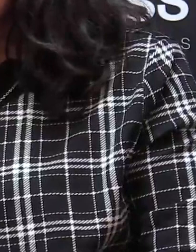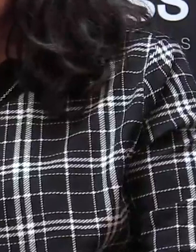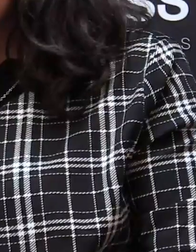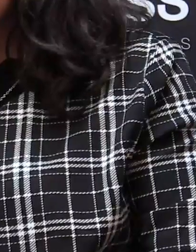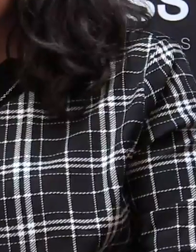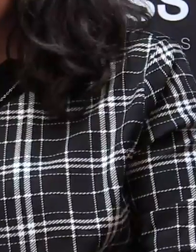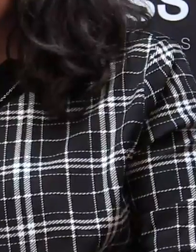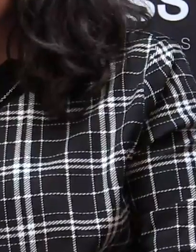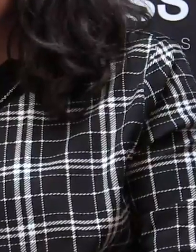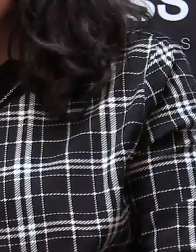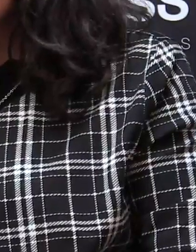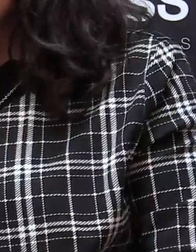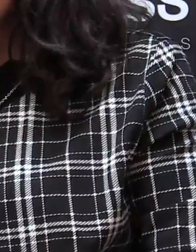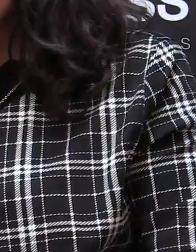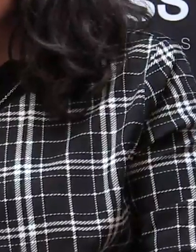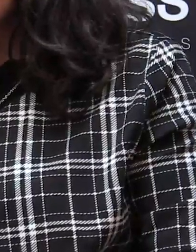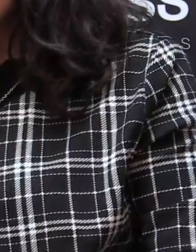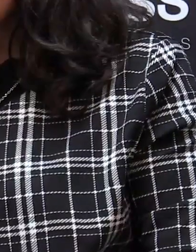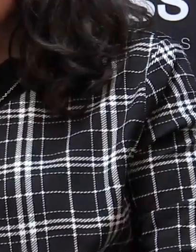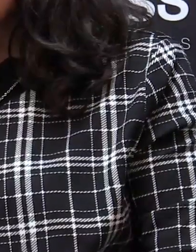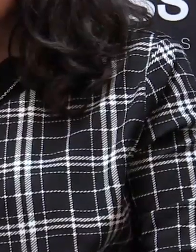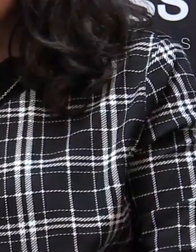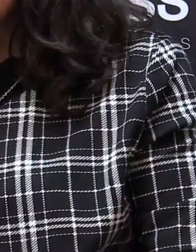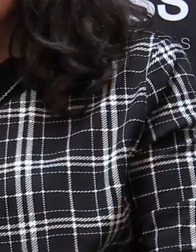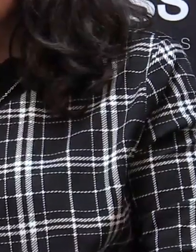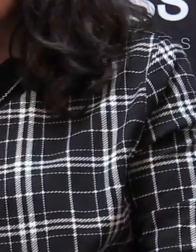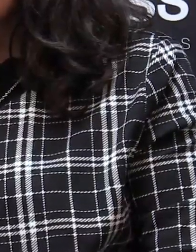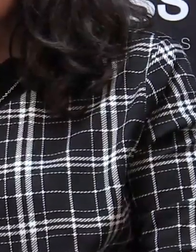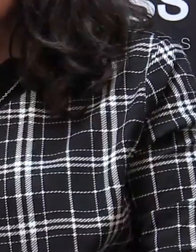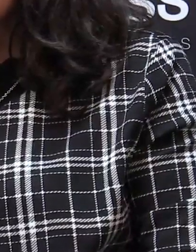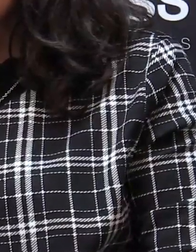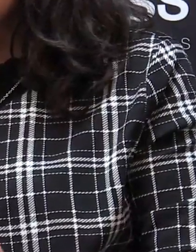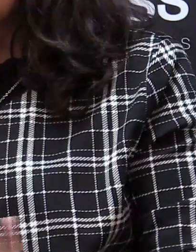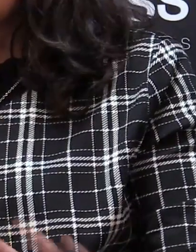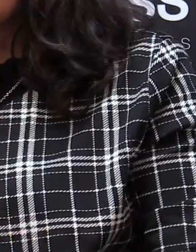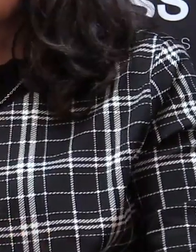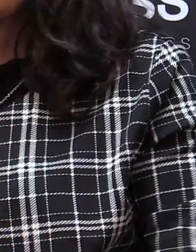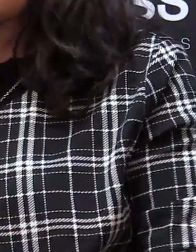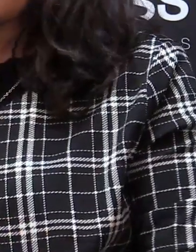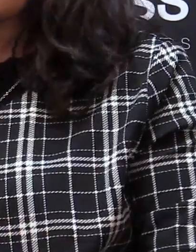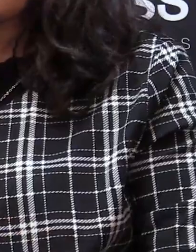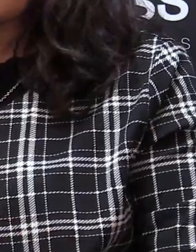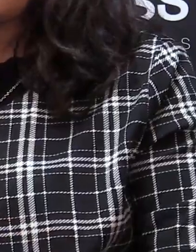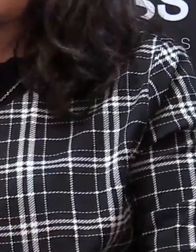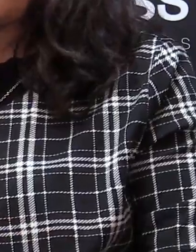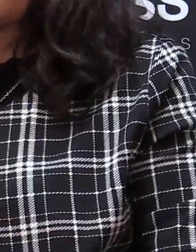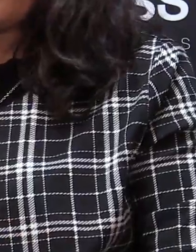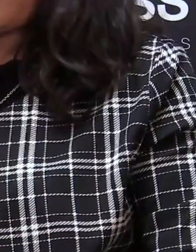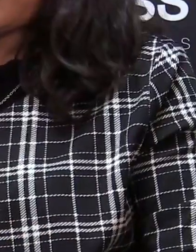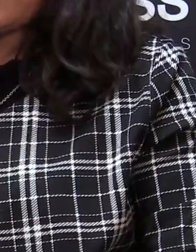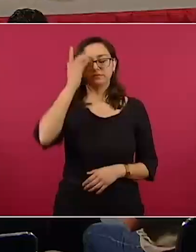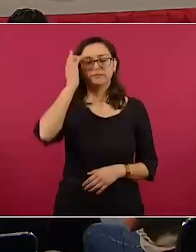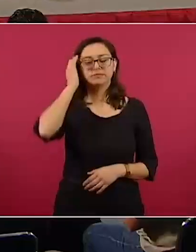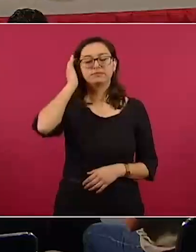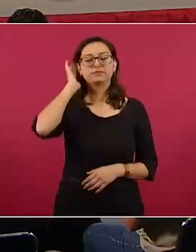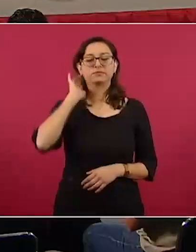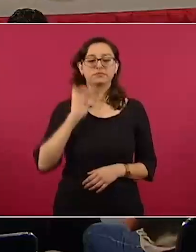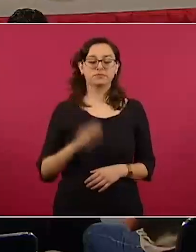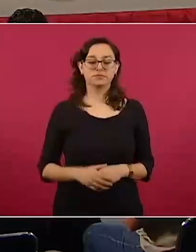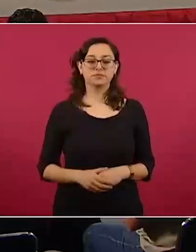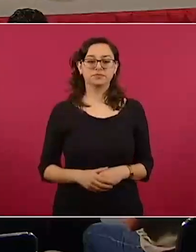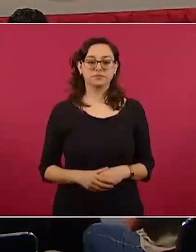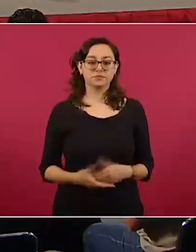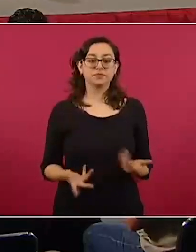salud. Ese fue el día en donde se abordó entonces en la presidencia de López Obrador por primera vez. Por primera vez.